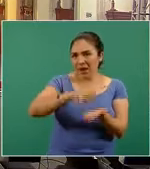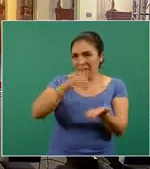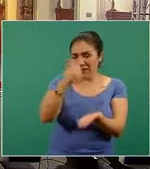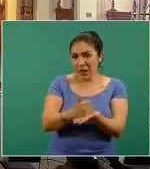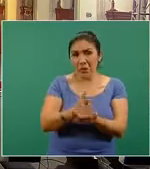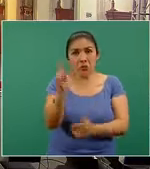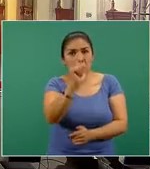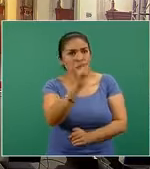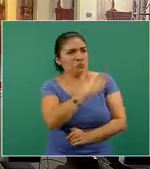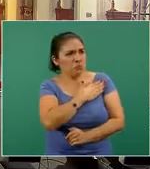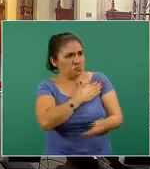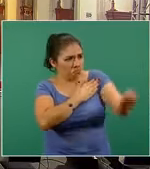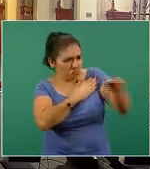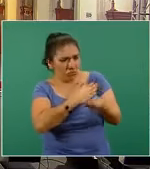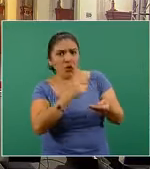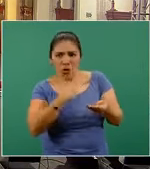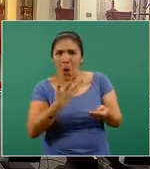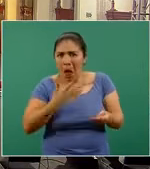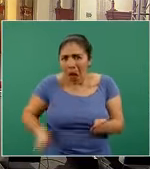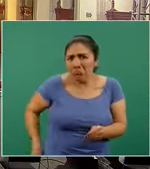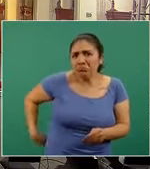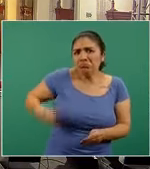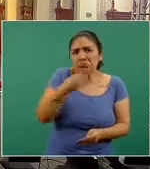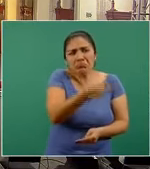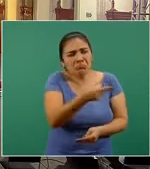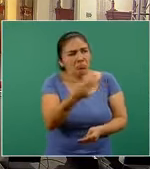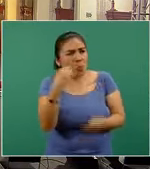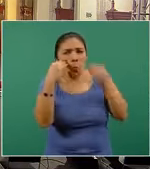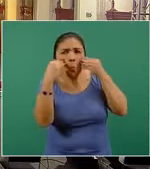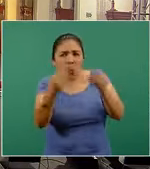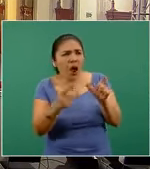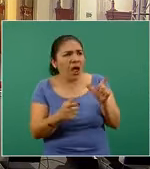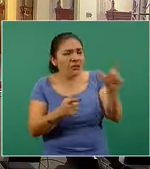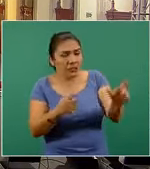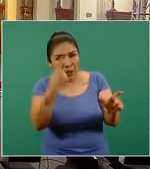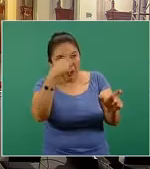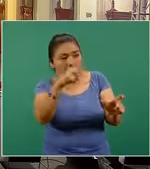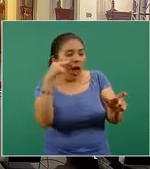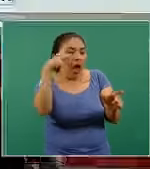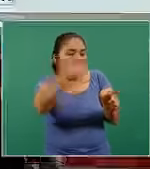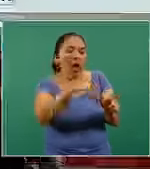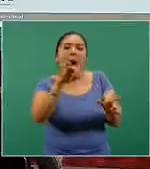piden, pues y yo tengo mi credencial de elector y la puedo dar